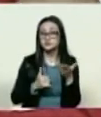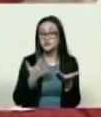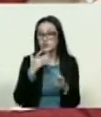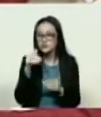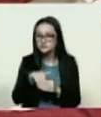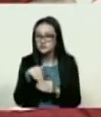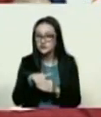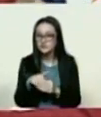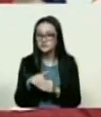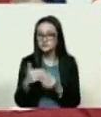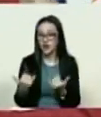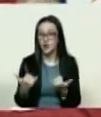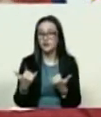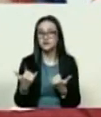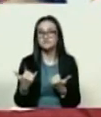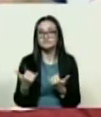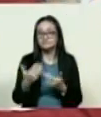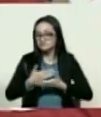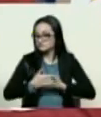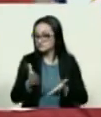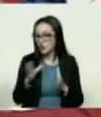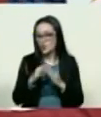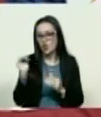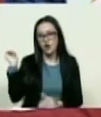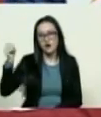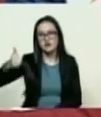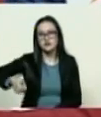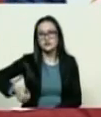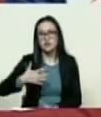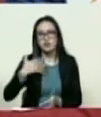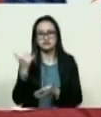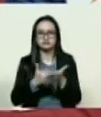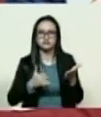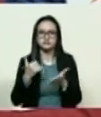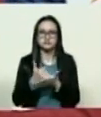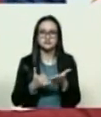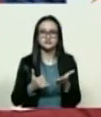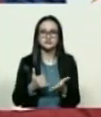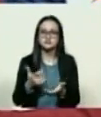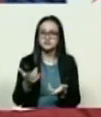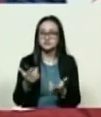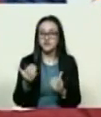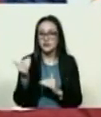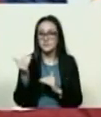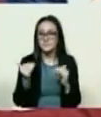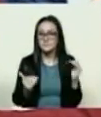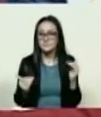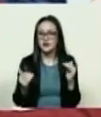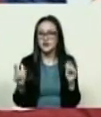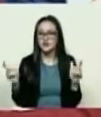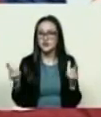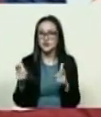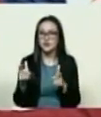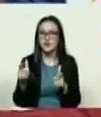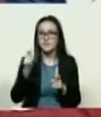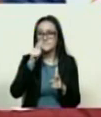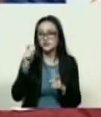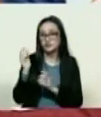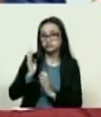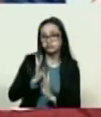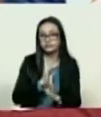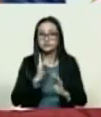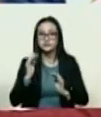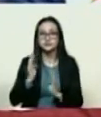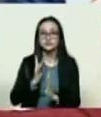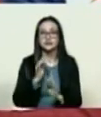elecciones, es correcto en este momento, pero el REC está abierto durante todo el año. Eso nos va a permitir disminuir la cantidad de personas que